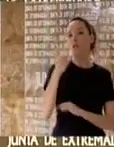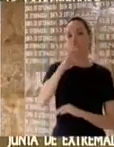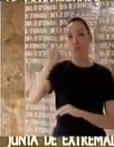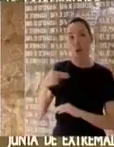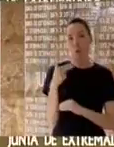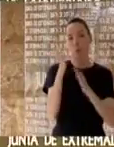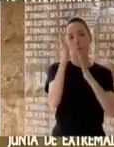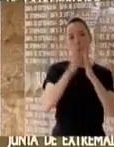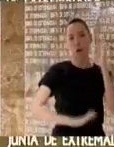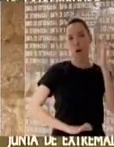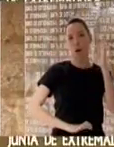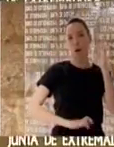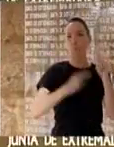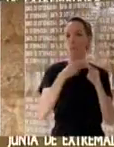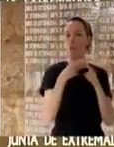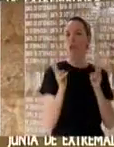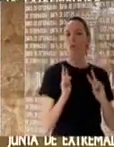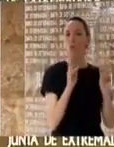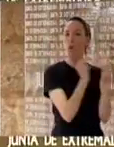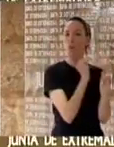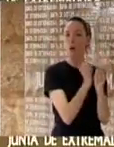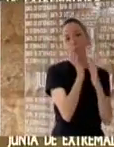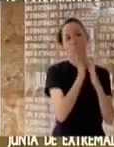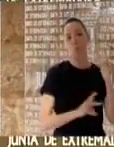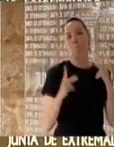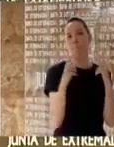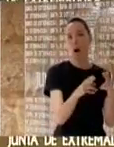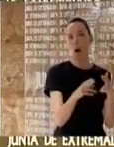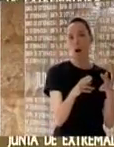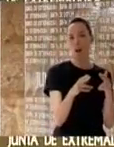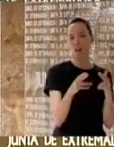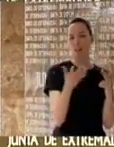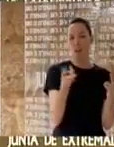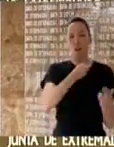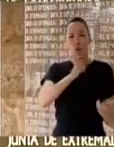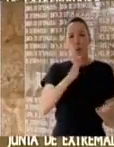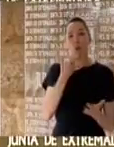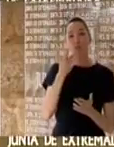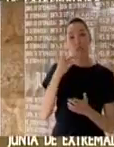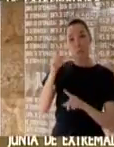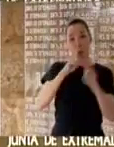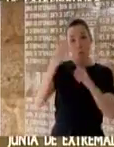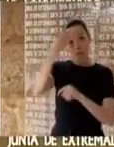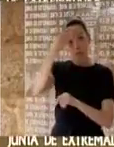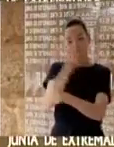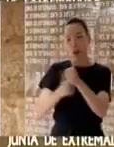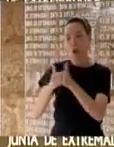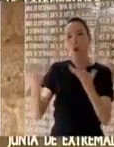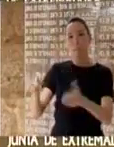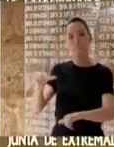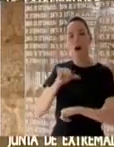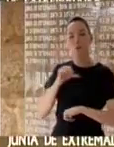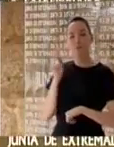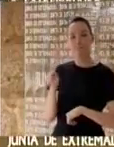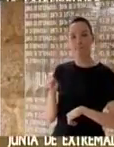de empleo, cuando uno de los principales desafíos que tiene este país se llama paro estructural. Gente que hoy tiene cada vez